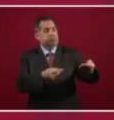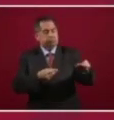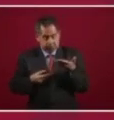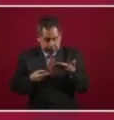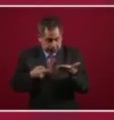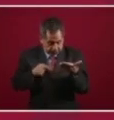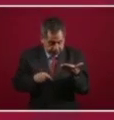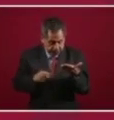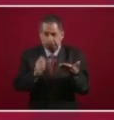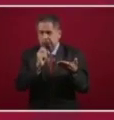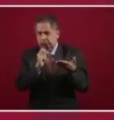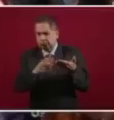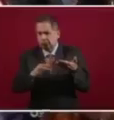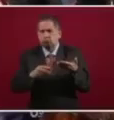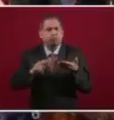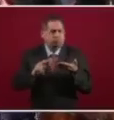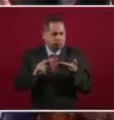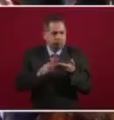de